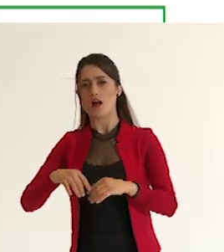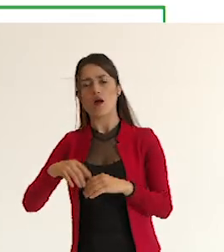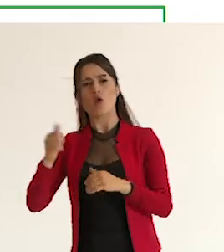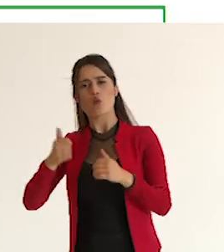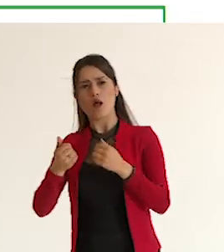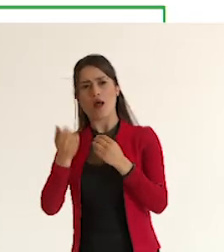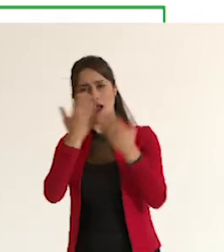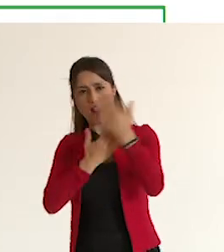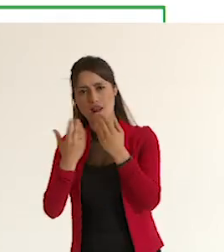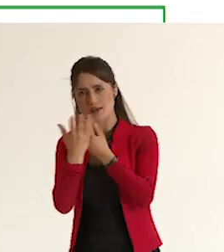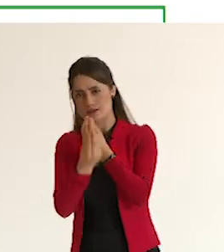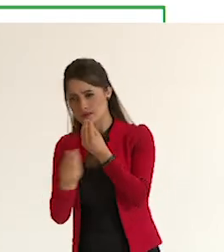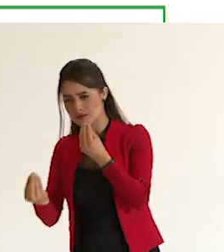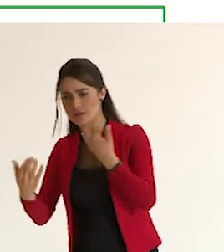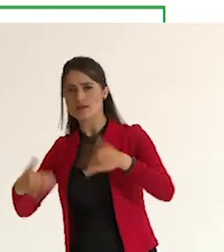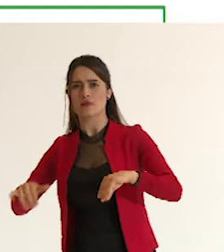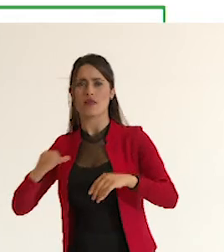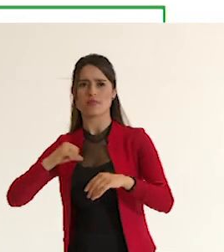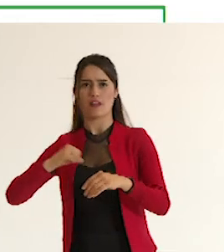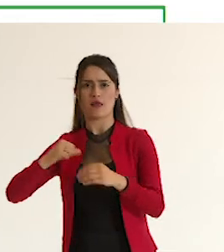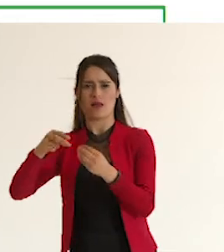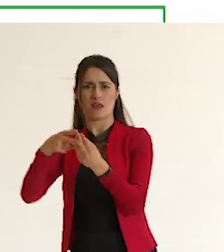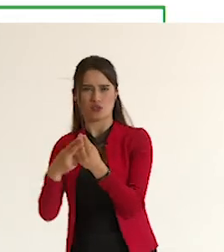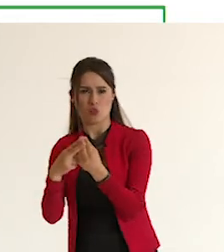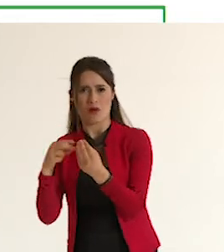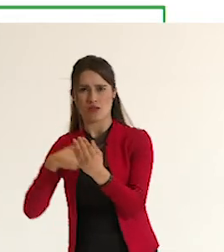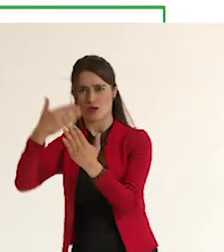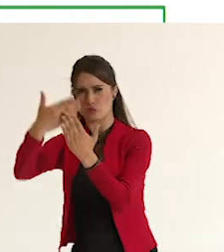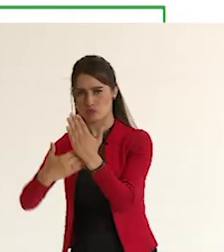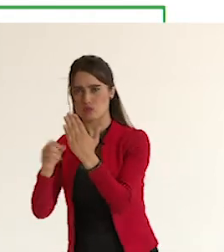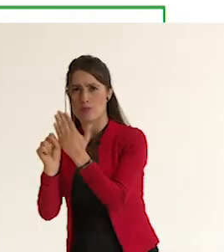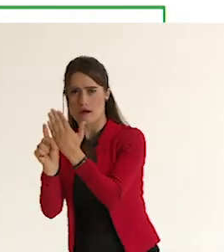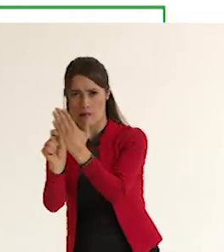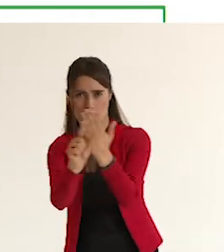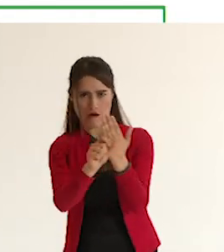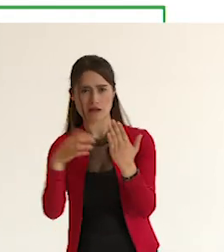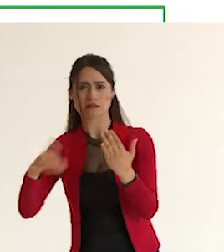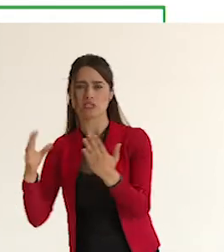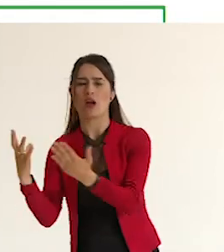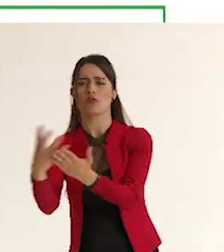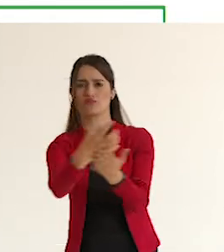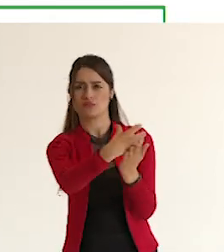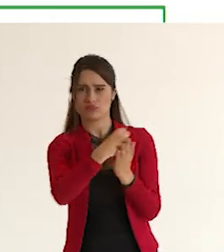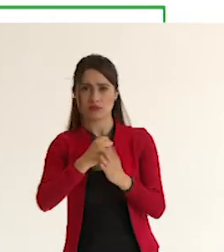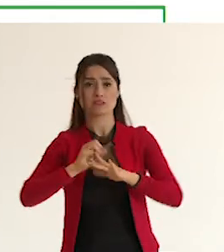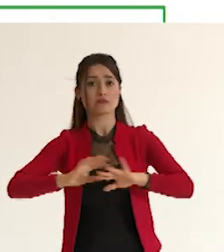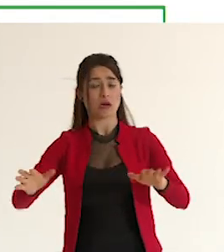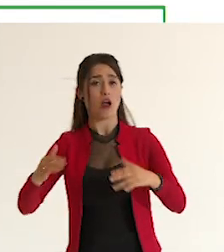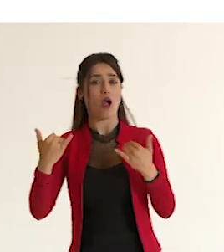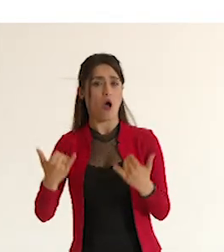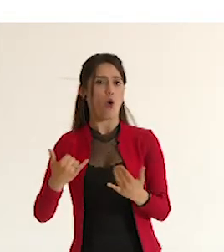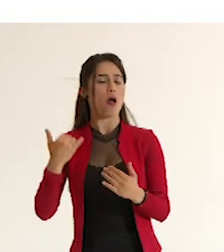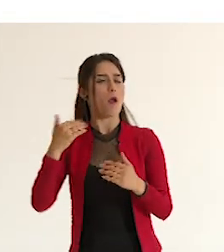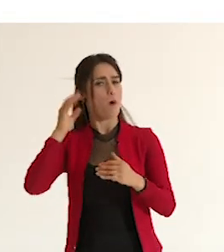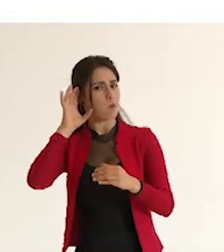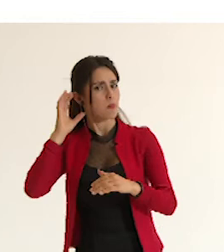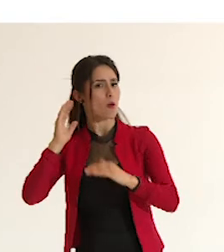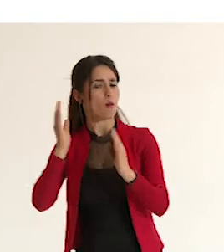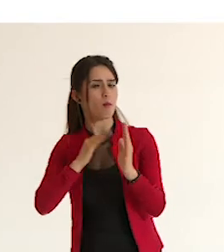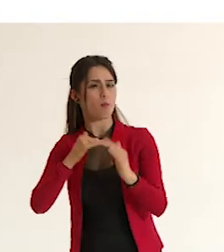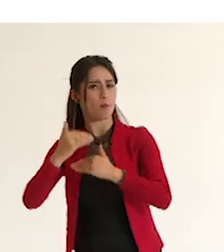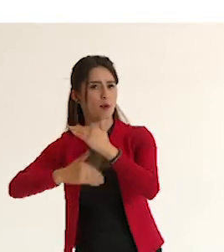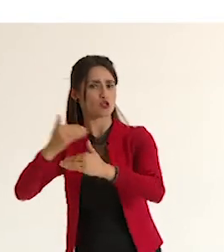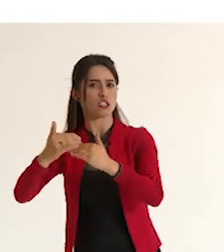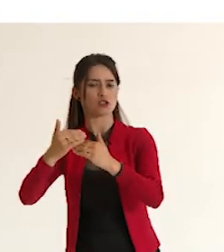los pilote amos recogimos datos estamos en la etapa de análisis de datos y pues no les voy a poder decir mucho sobre el resultado